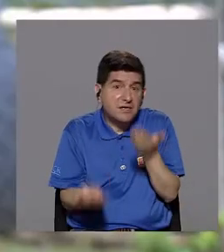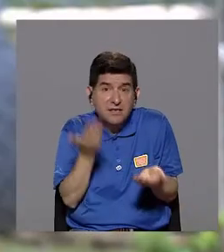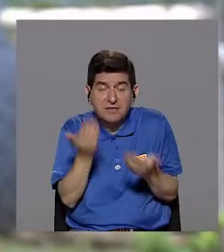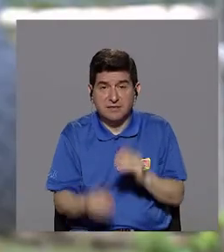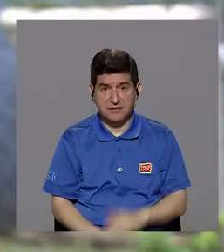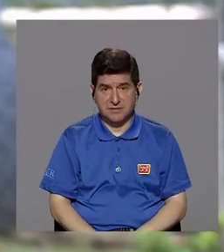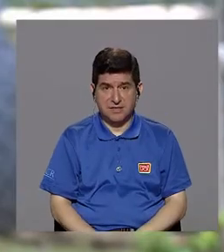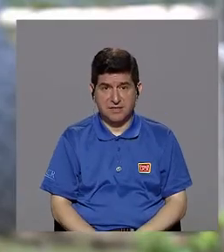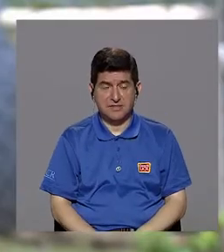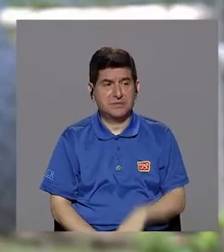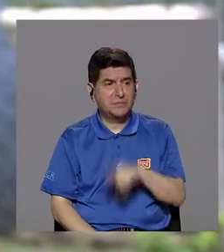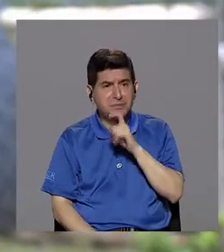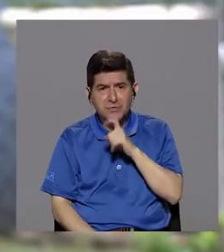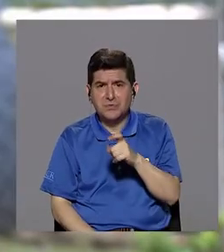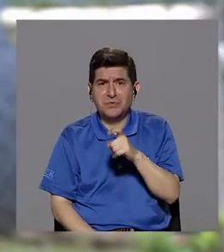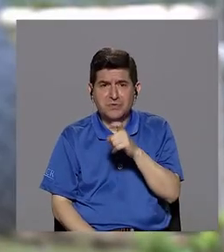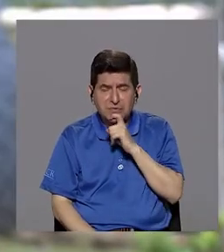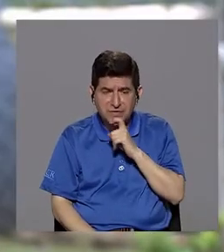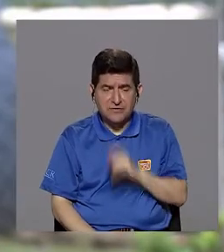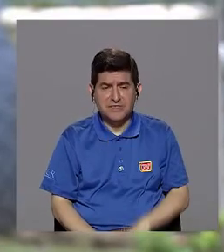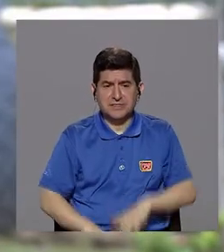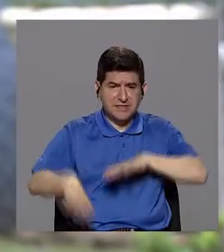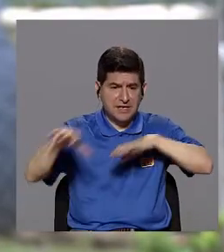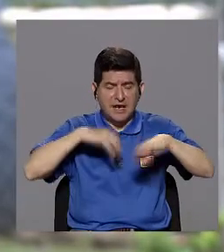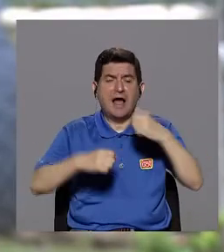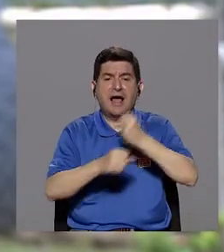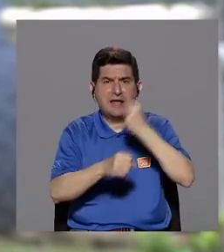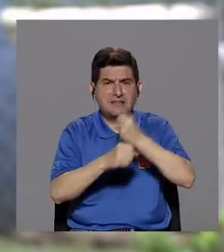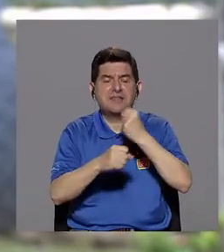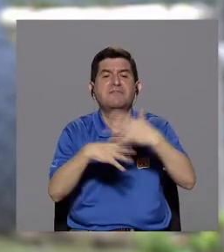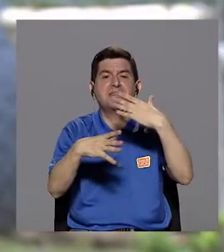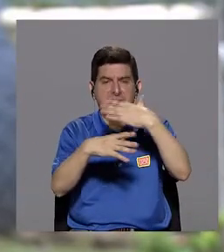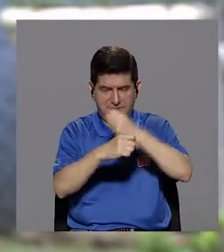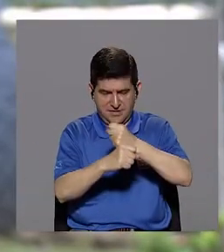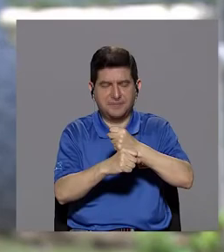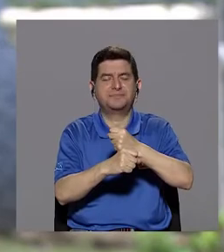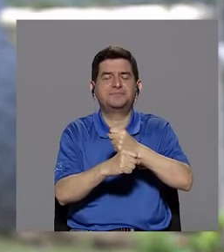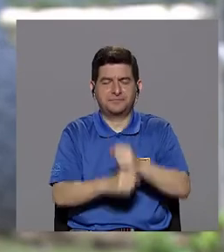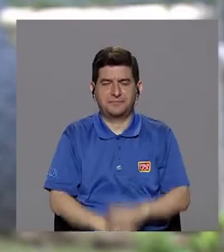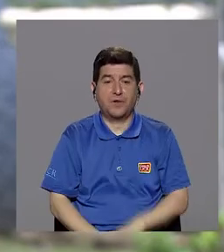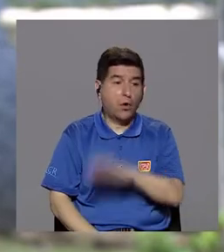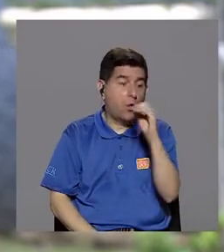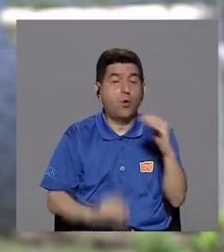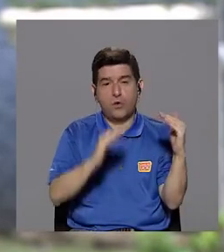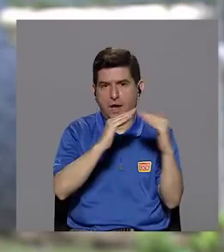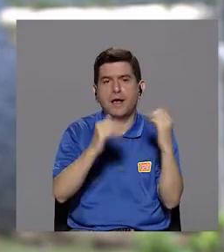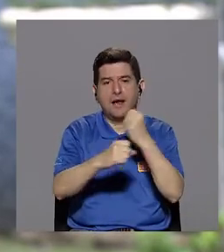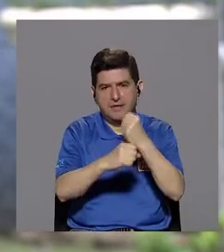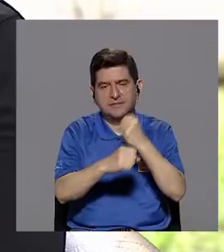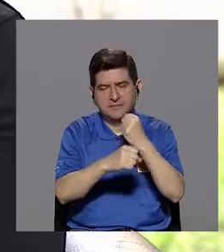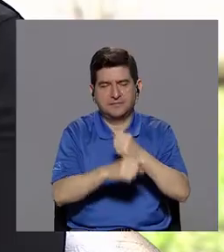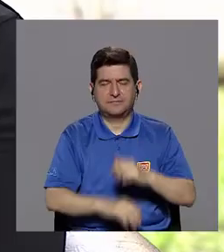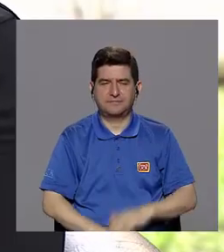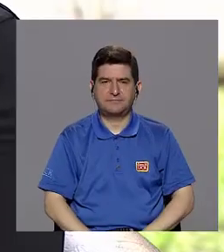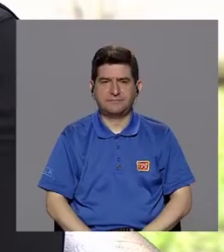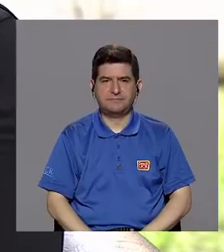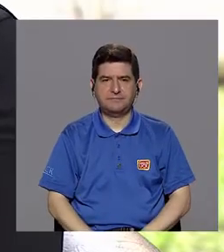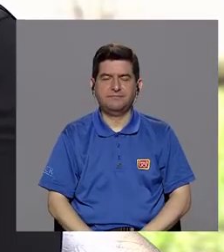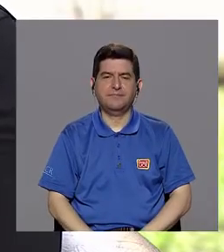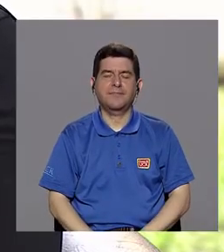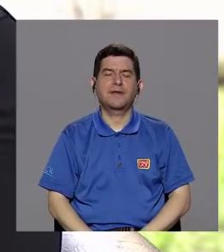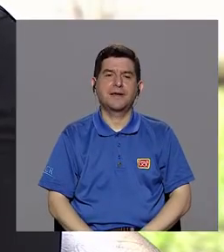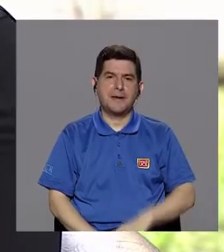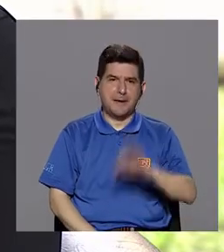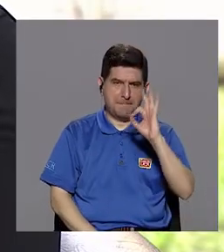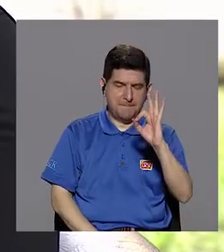que se le dificulte inclusive hacer las actividades laborales y las actividades del hogar también. Doctora, ok,